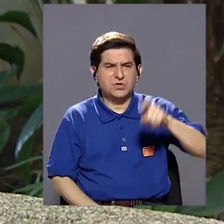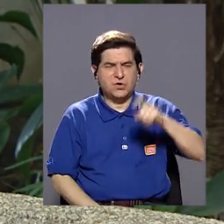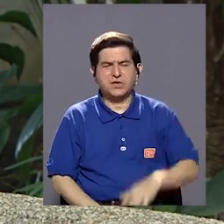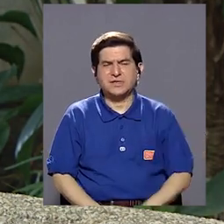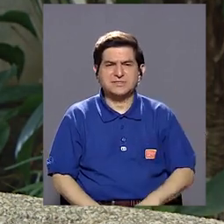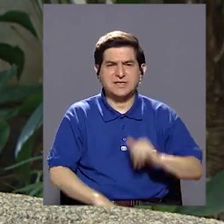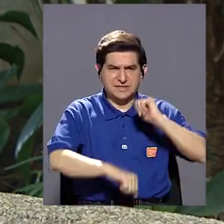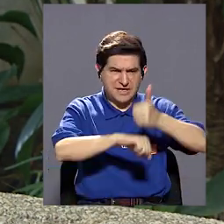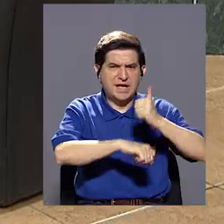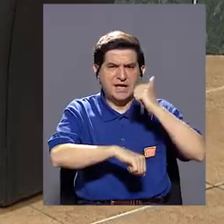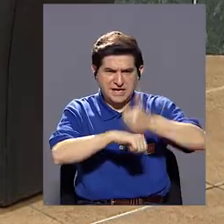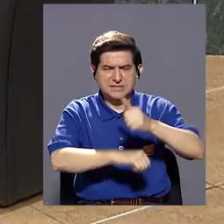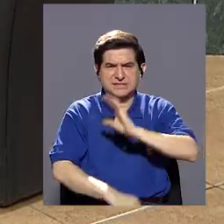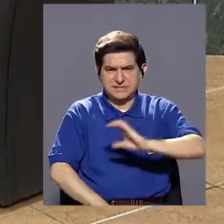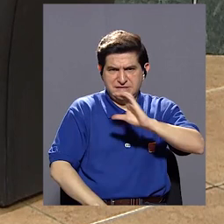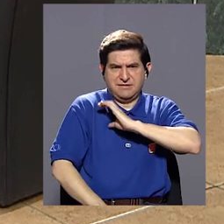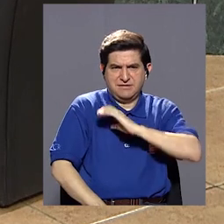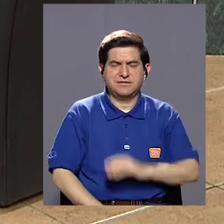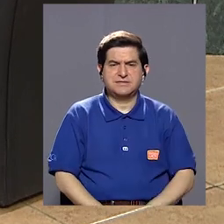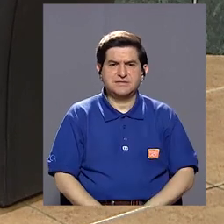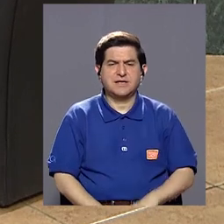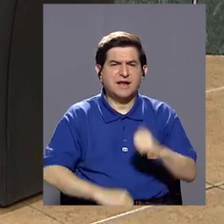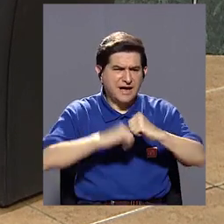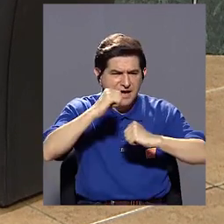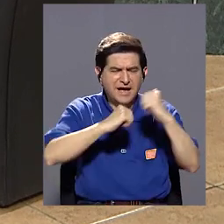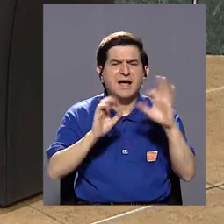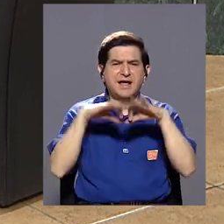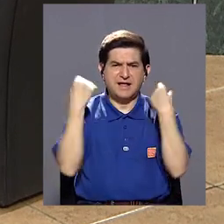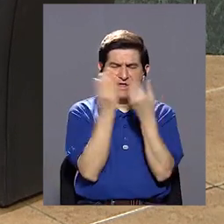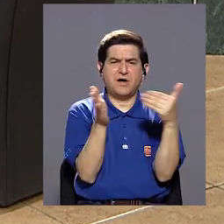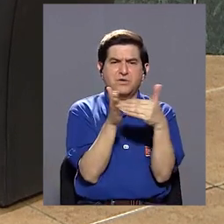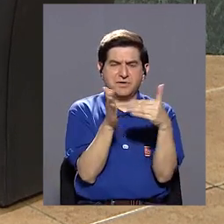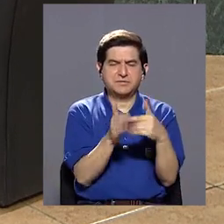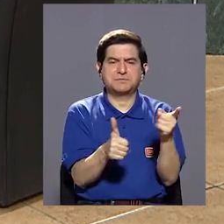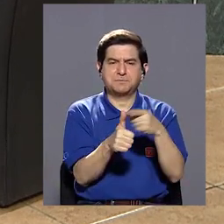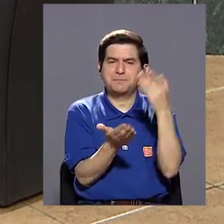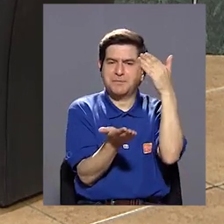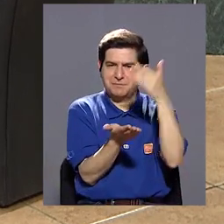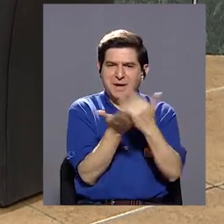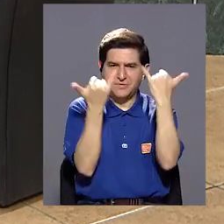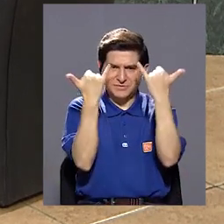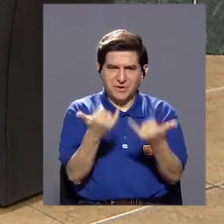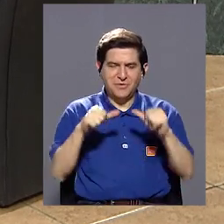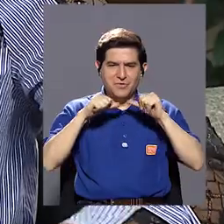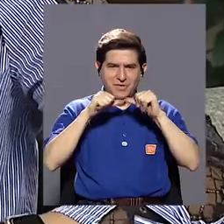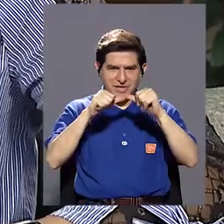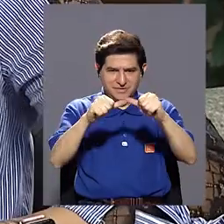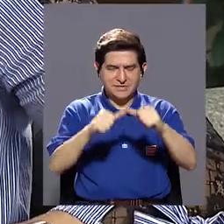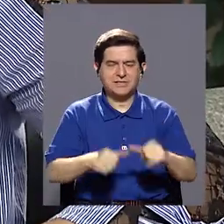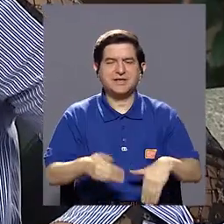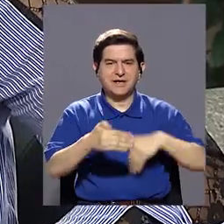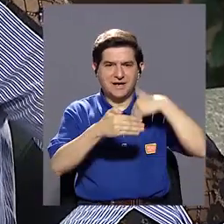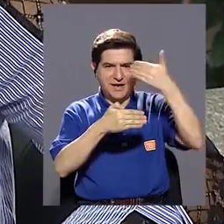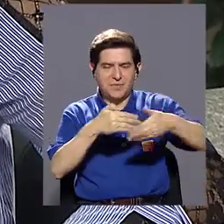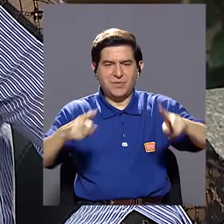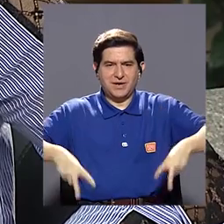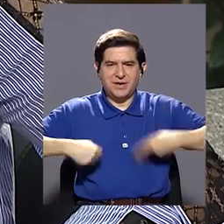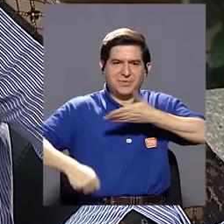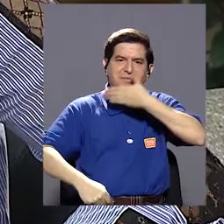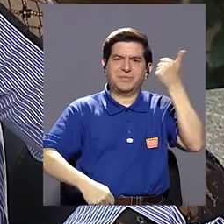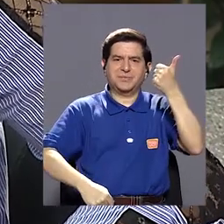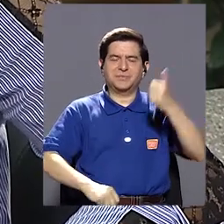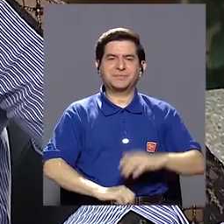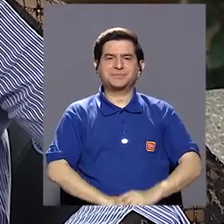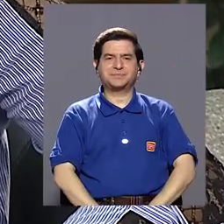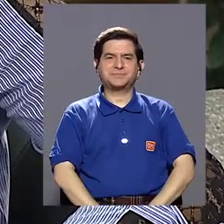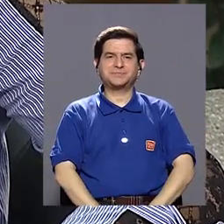tenemos que tener ciertas características. Sí, es una reestructuración de familiar. Uh-huh. Prácticamente. Bueno, es momento de hacer una primera pausa. Quédese con nosotros y ya